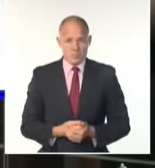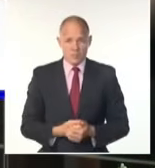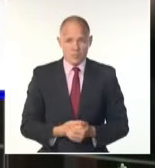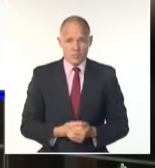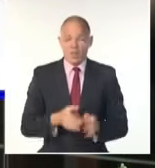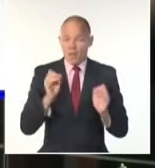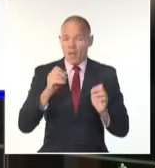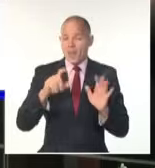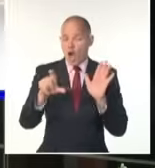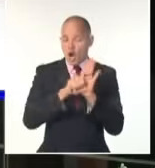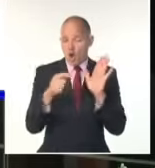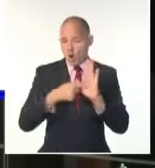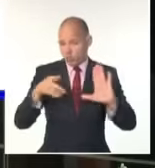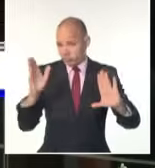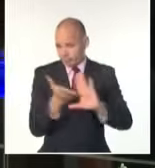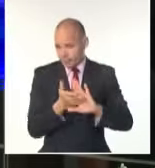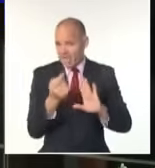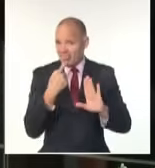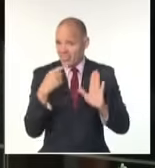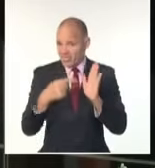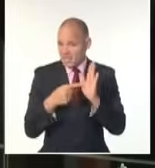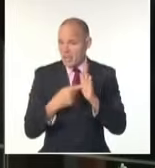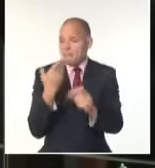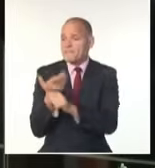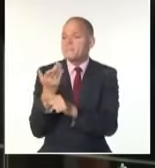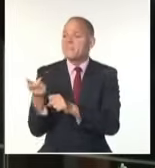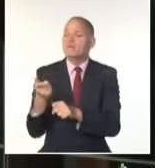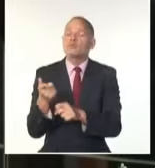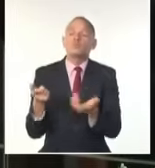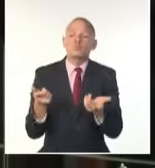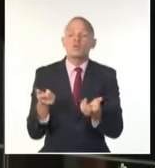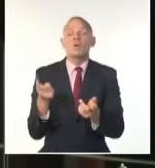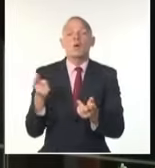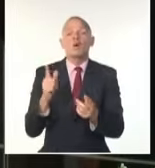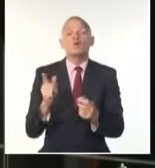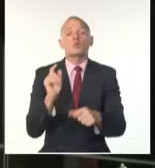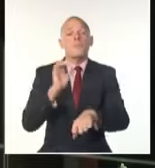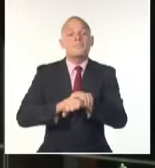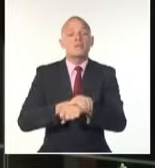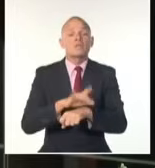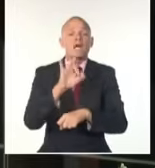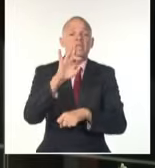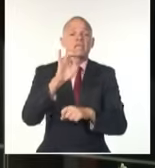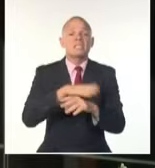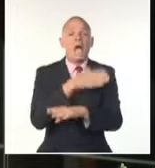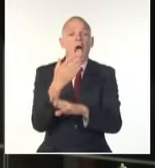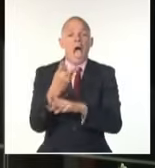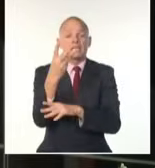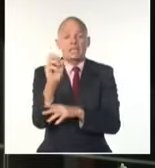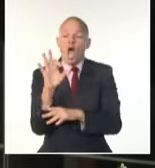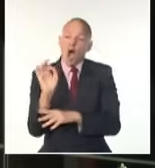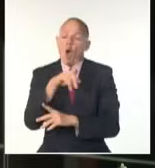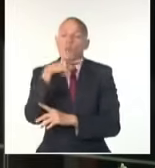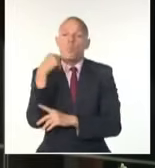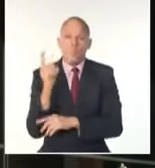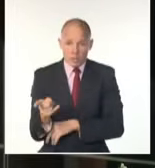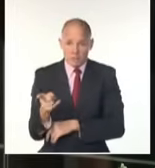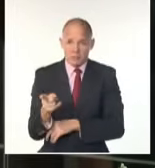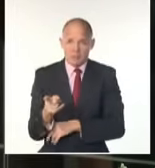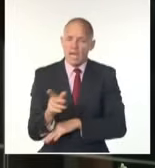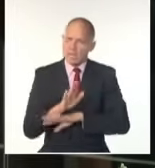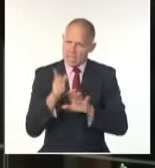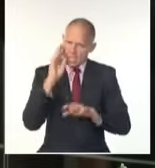En nuestro código penal anterior, la sanción iba de 15 a 30 o pena de muerte. Con nuestro nuevo código que entró en vigor en el año 2022, a la